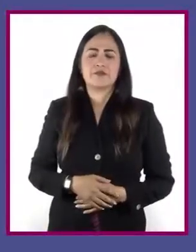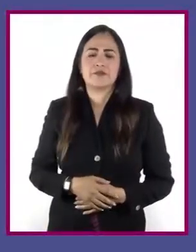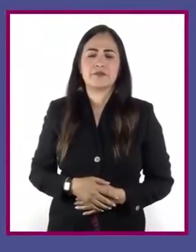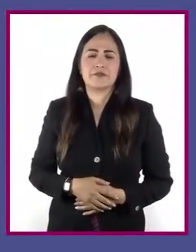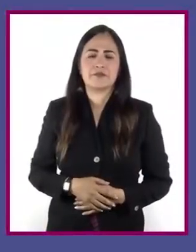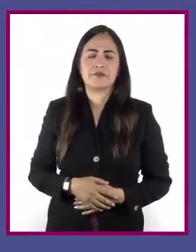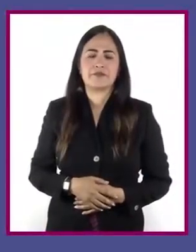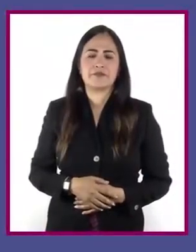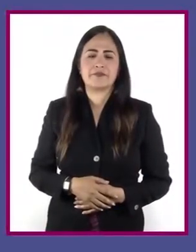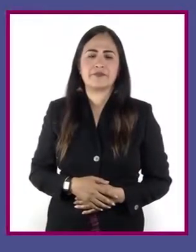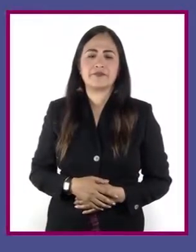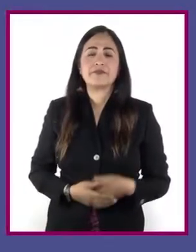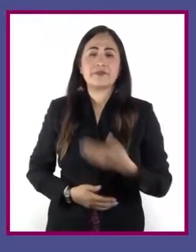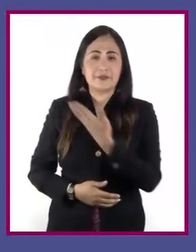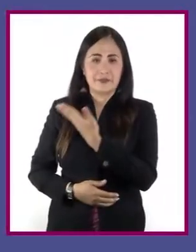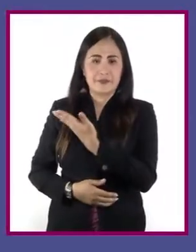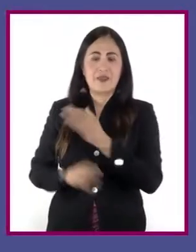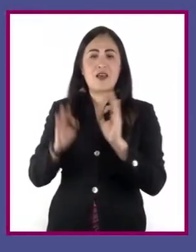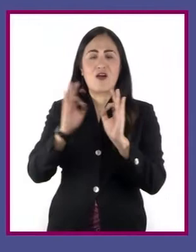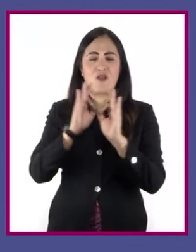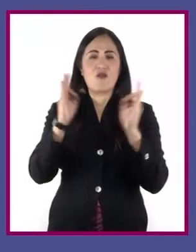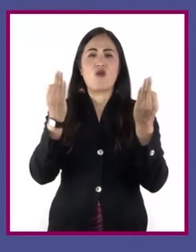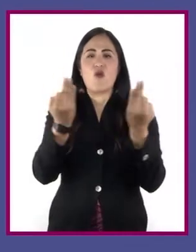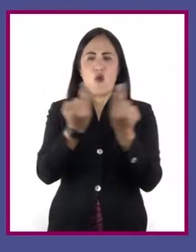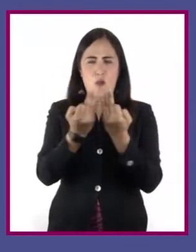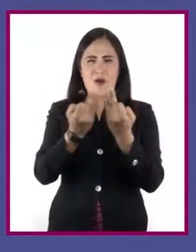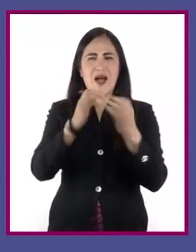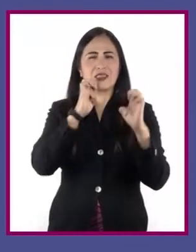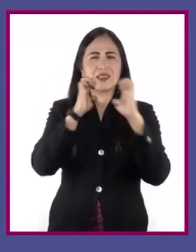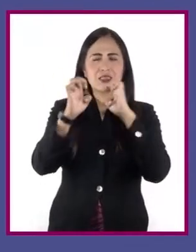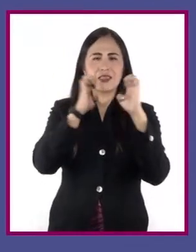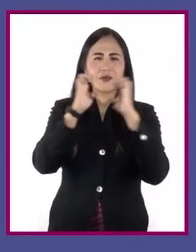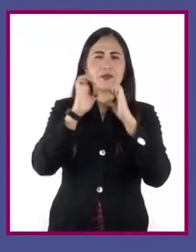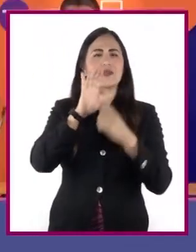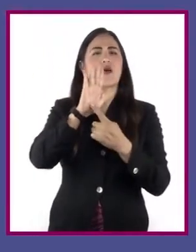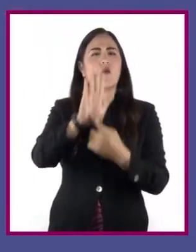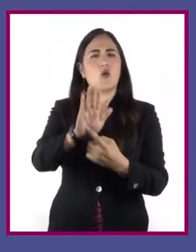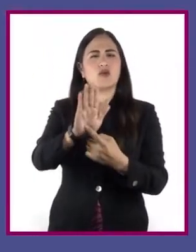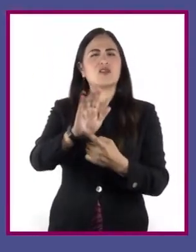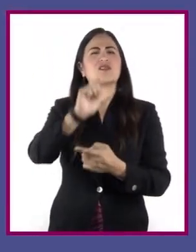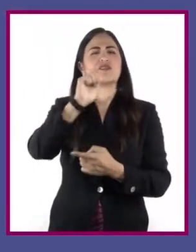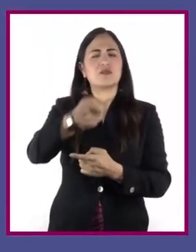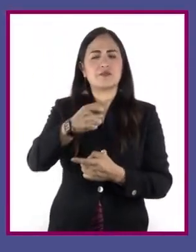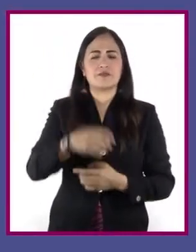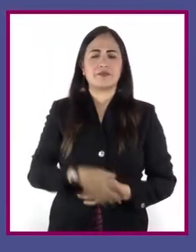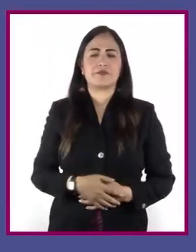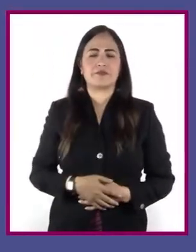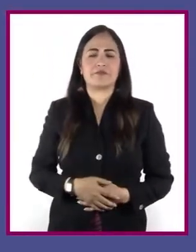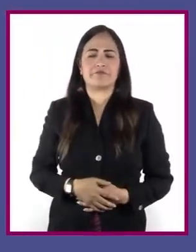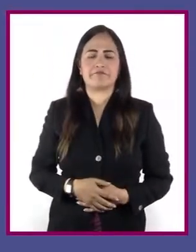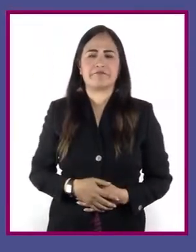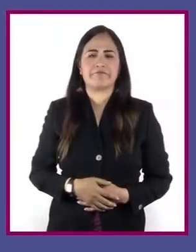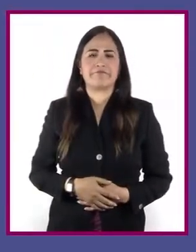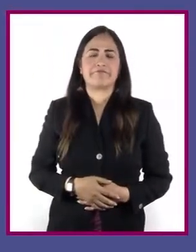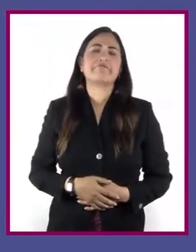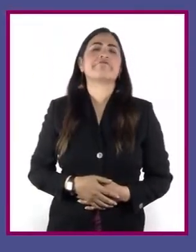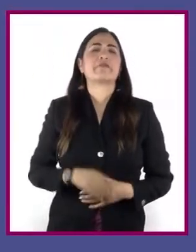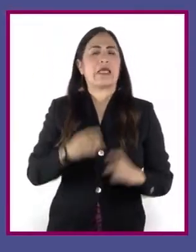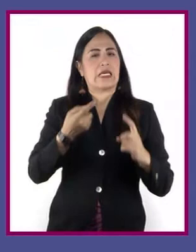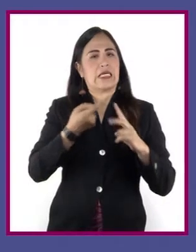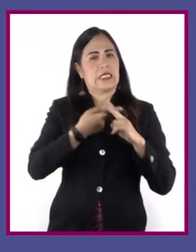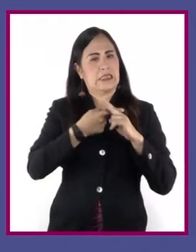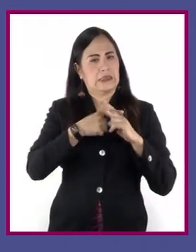instancia, en esta forma de presentar una entrevista, debemos 1. Tener una